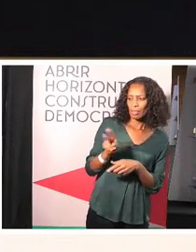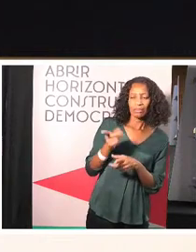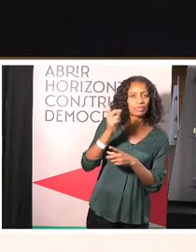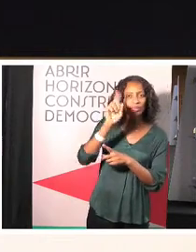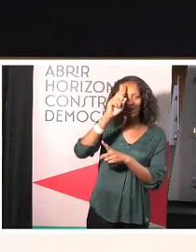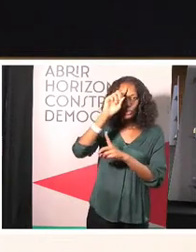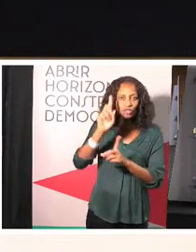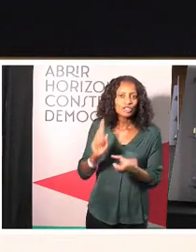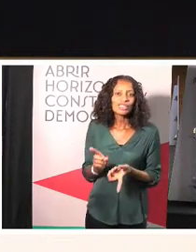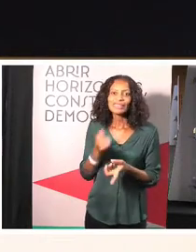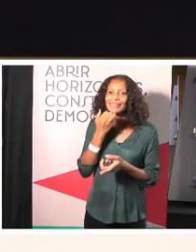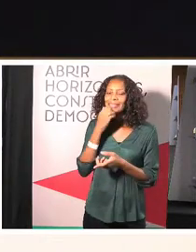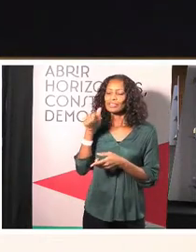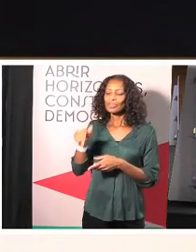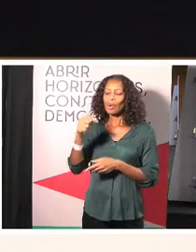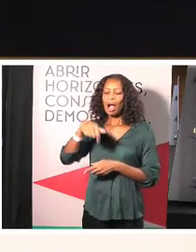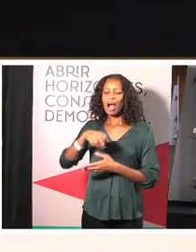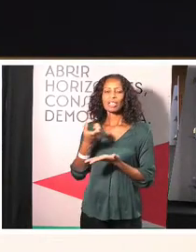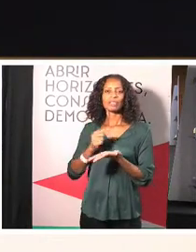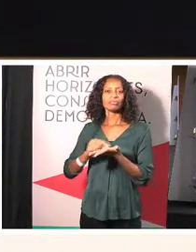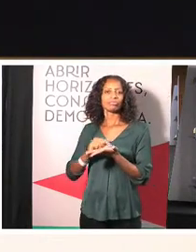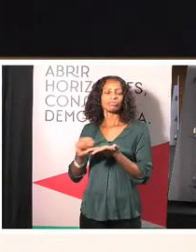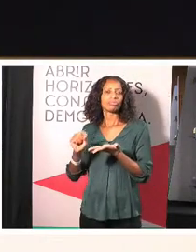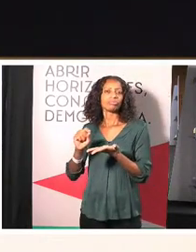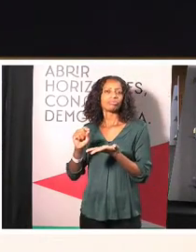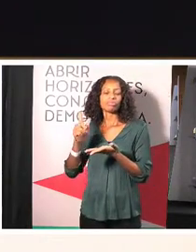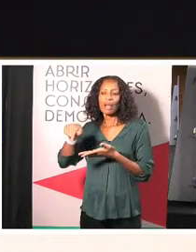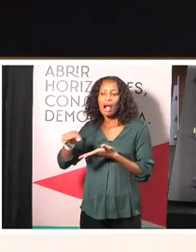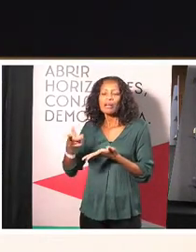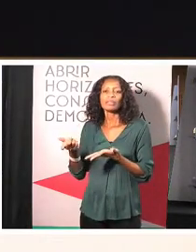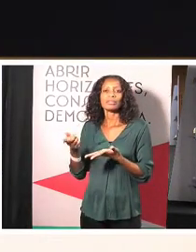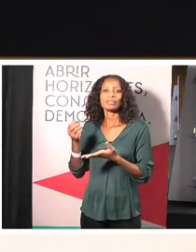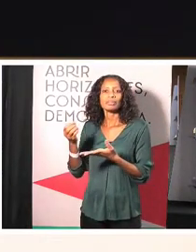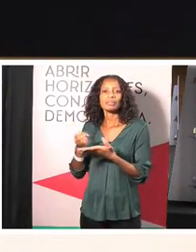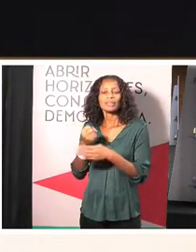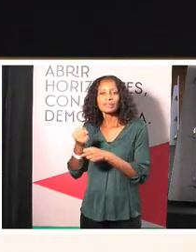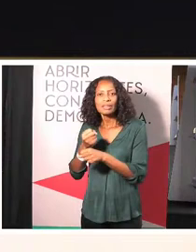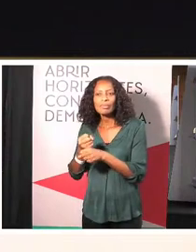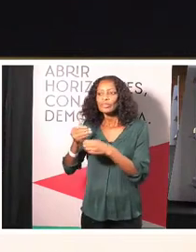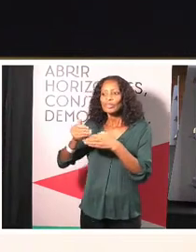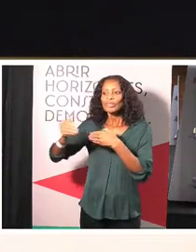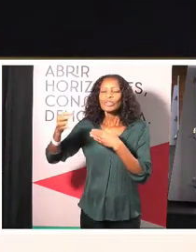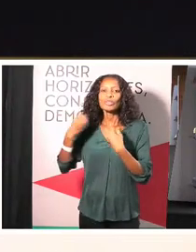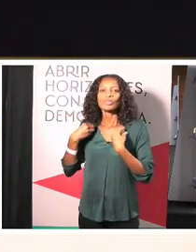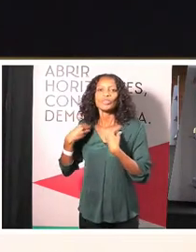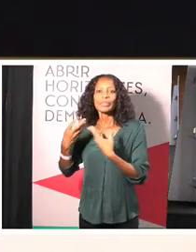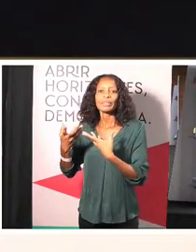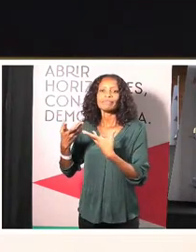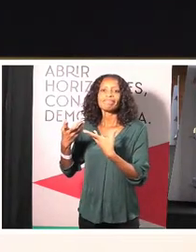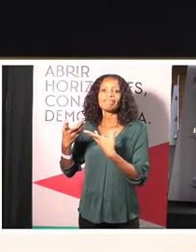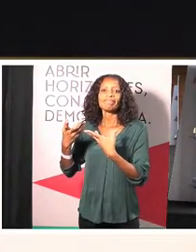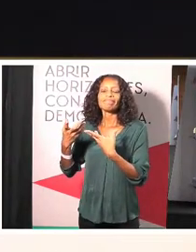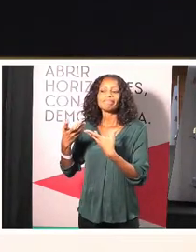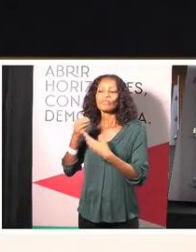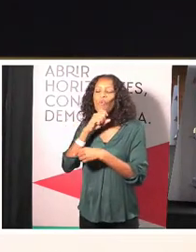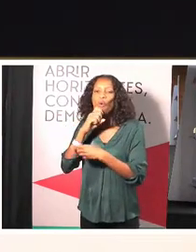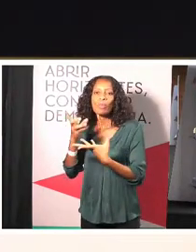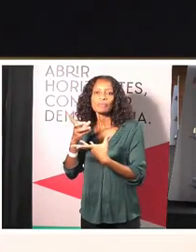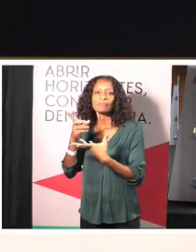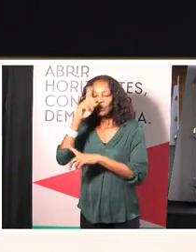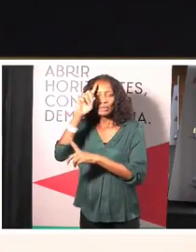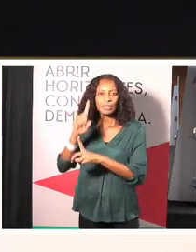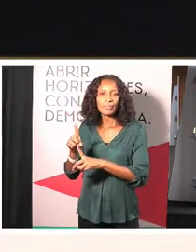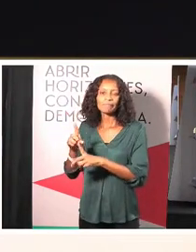si tienes una viabilidad en tu vida, pues en el futuro, que además lo decía Ferran Adrià ayer, decía,